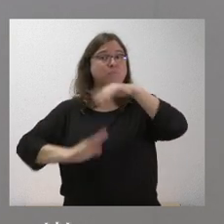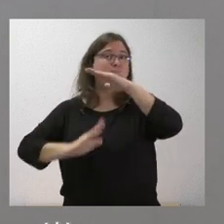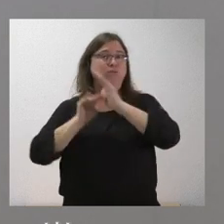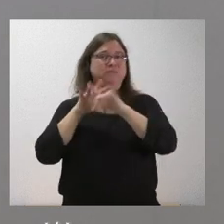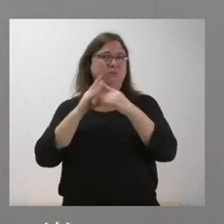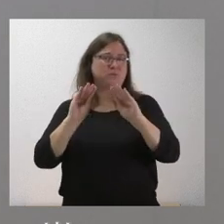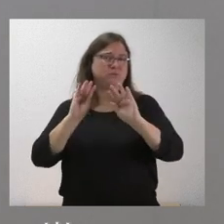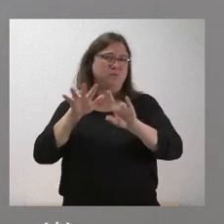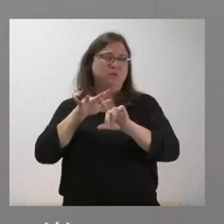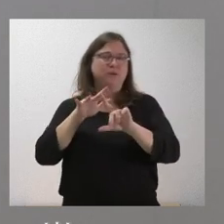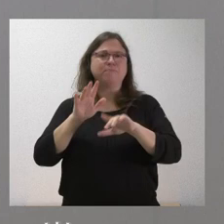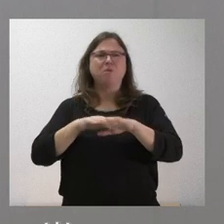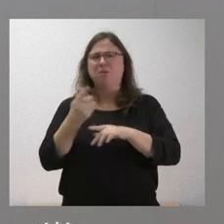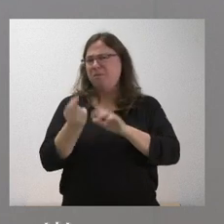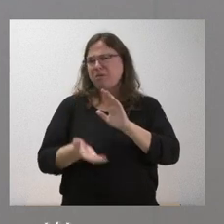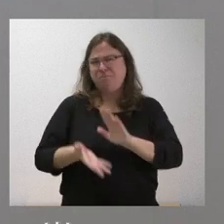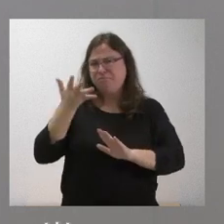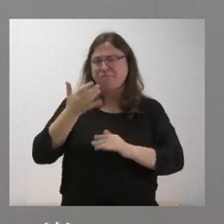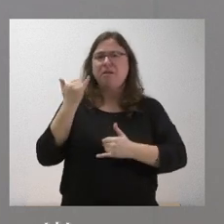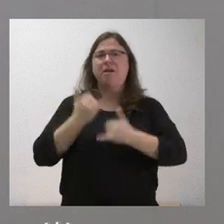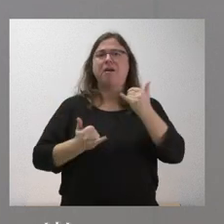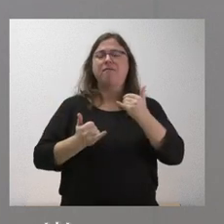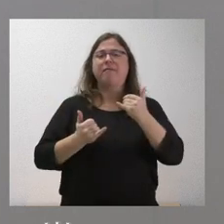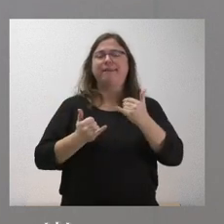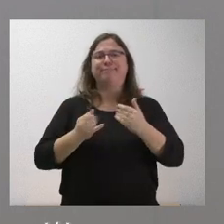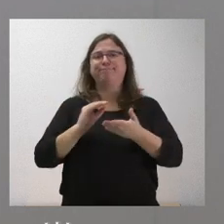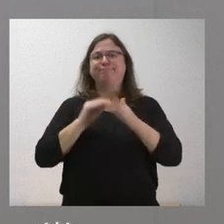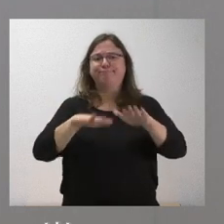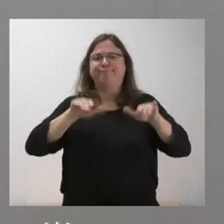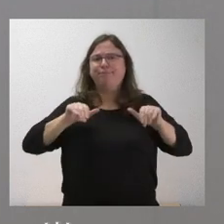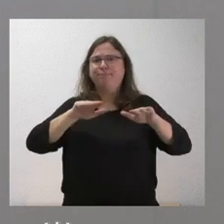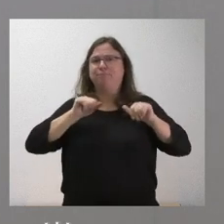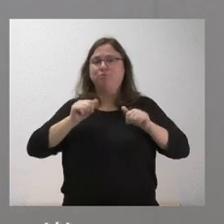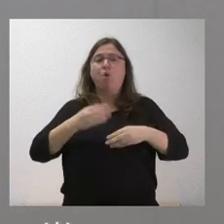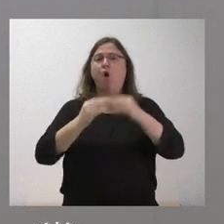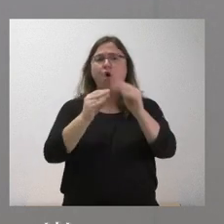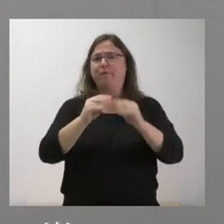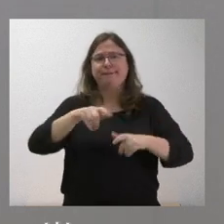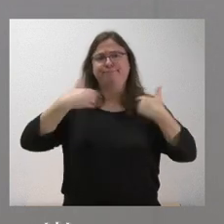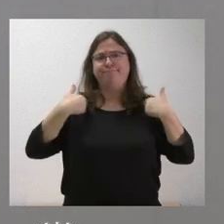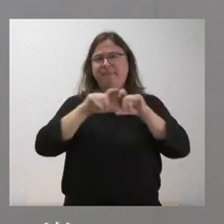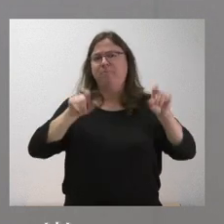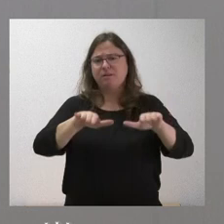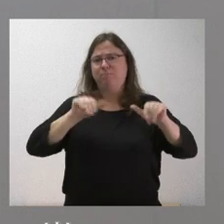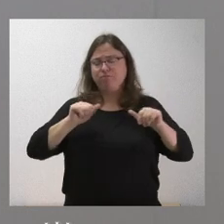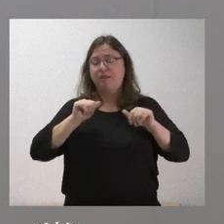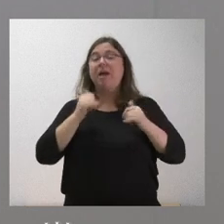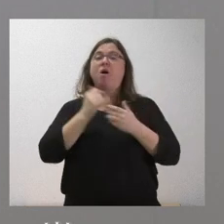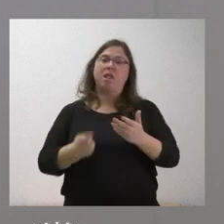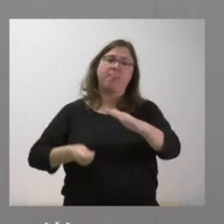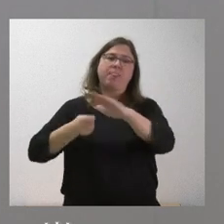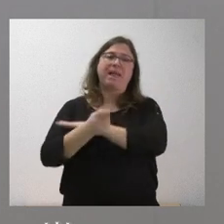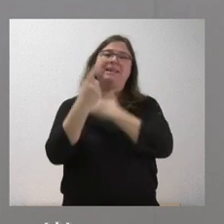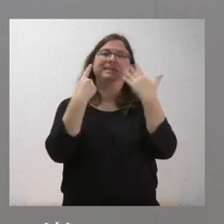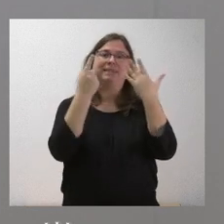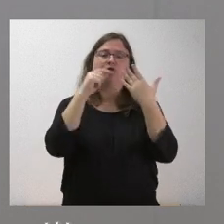atravesamos de incremento de precios y el abandono por parte de muchos contratistas de las obras en marcha lo que hacemos ahora es aportar 6,2 millones